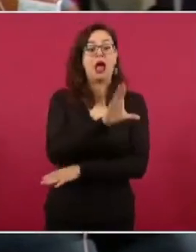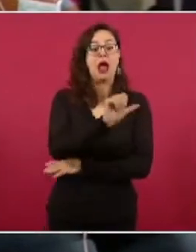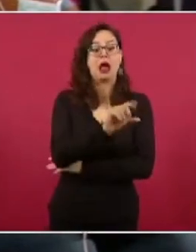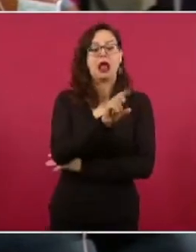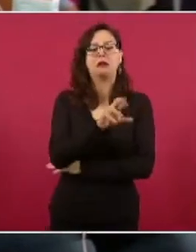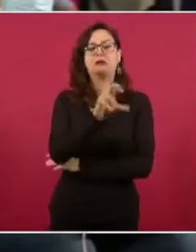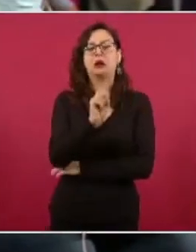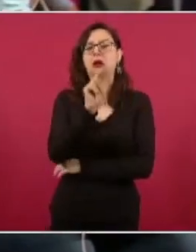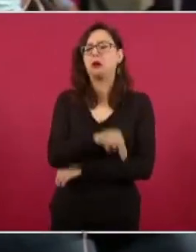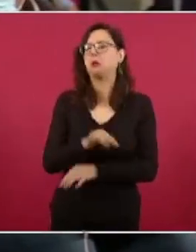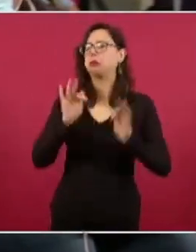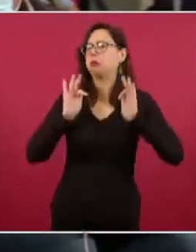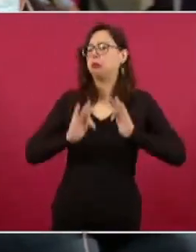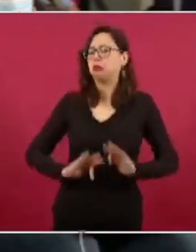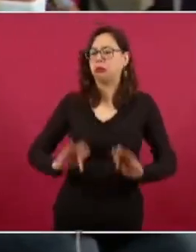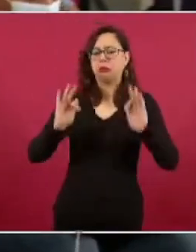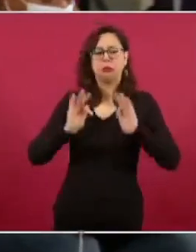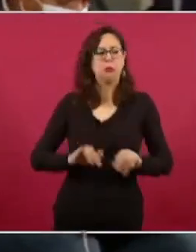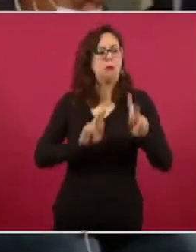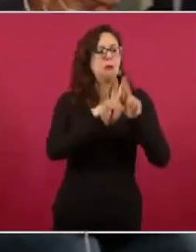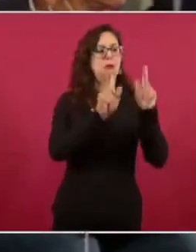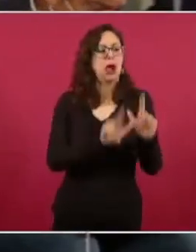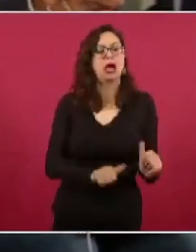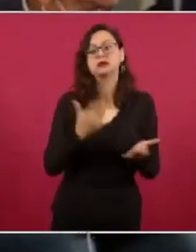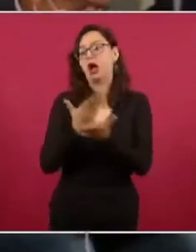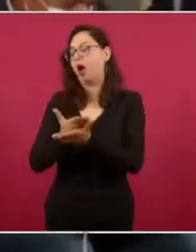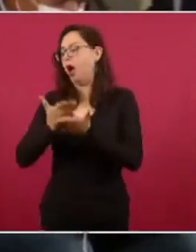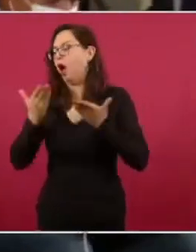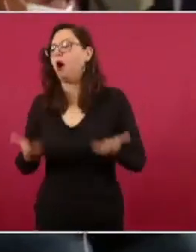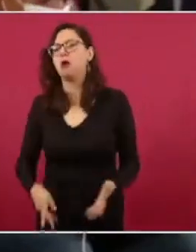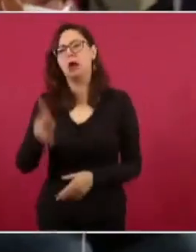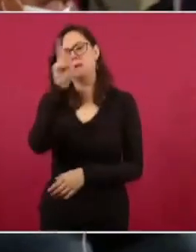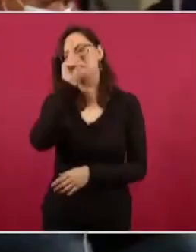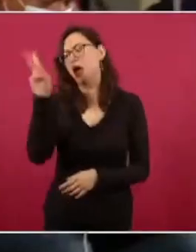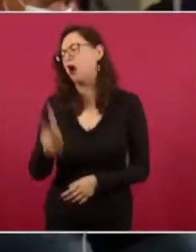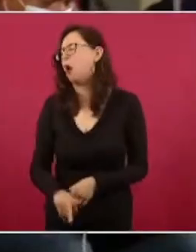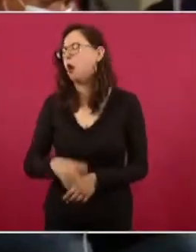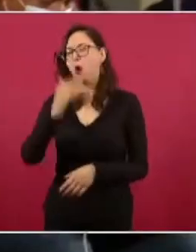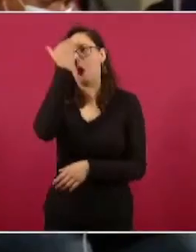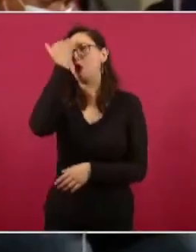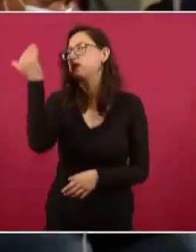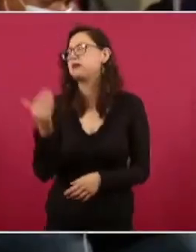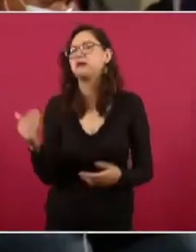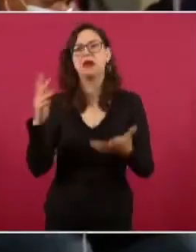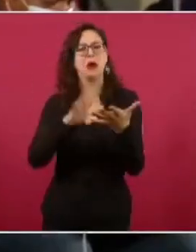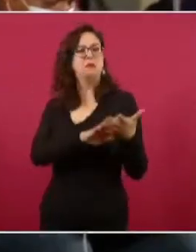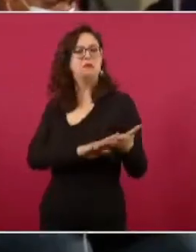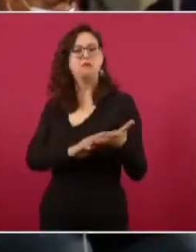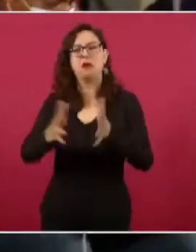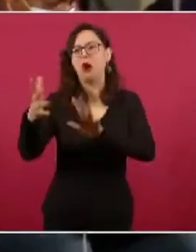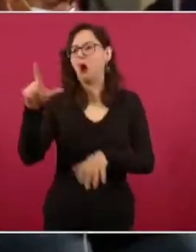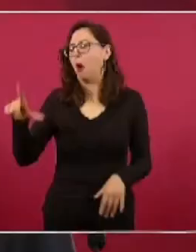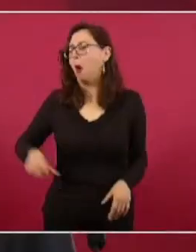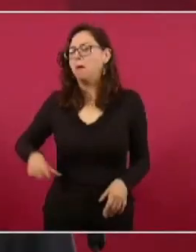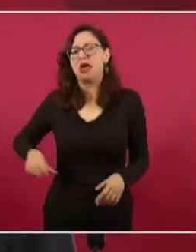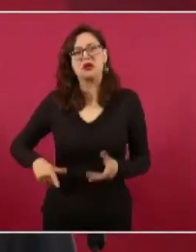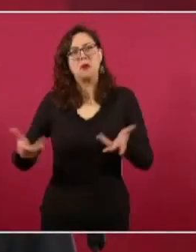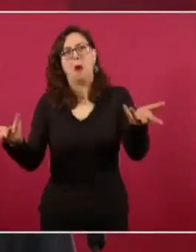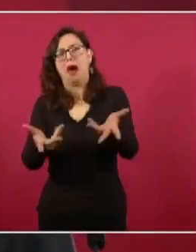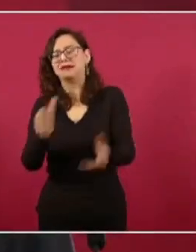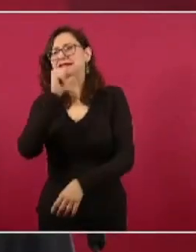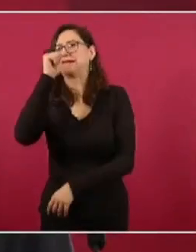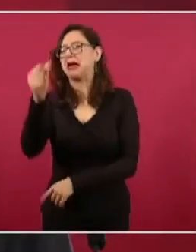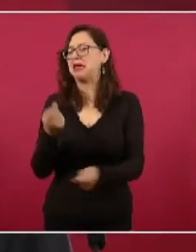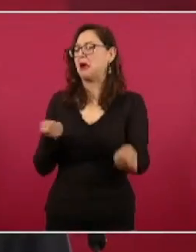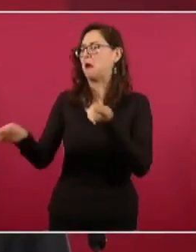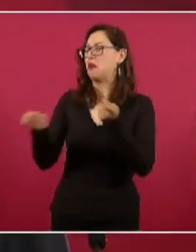indican que estamos en un momento de mucha violencia y que no hay un control de parte del gobierno federal, que no hay un